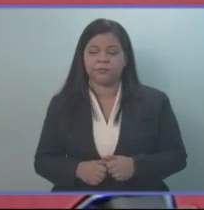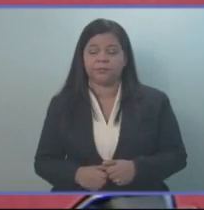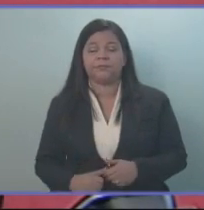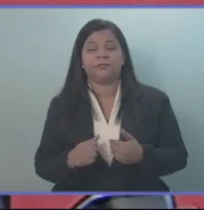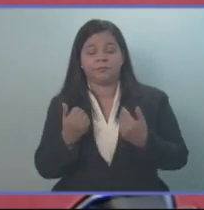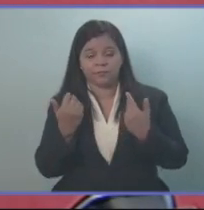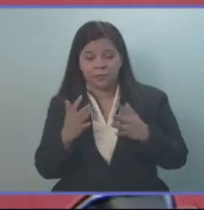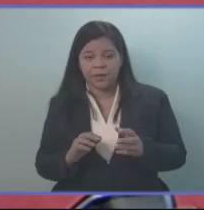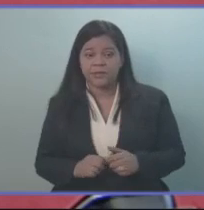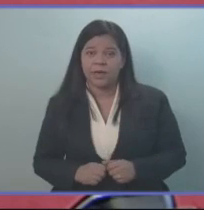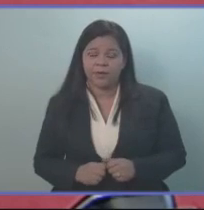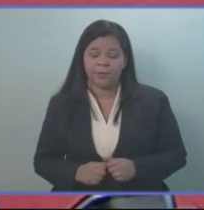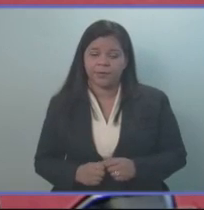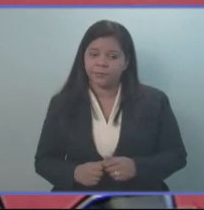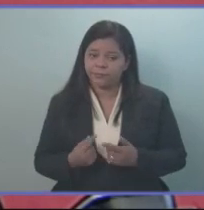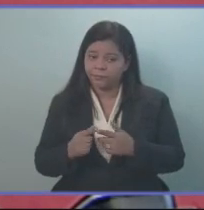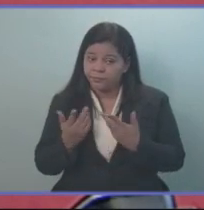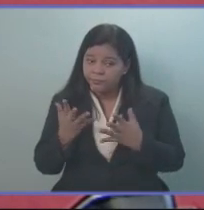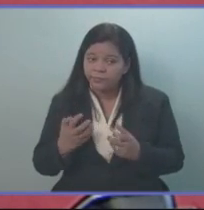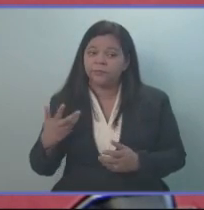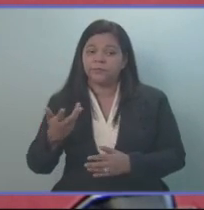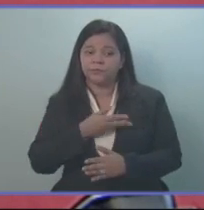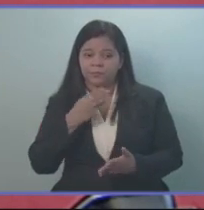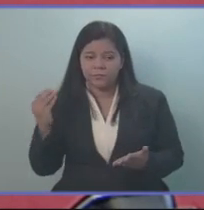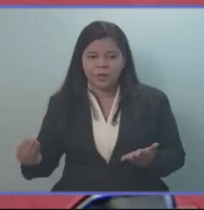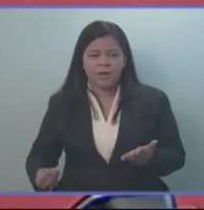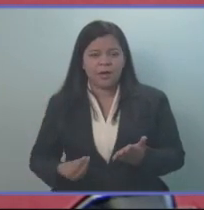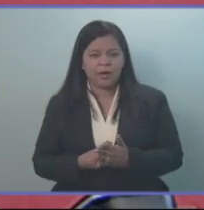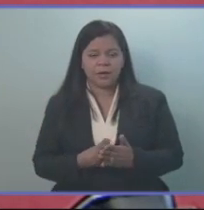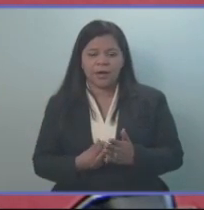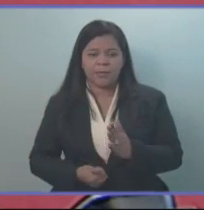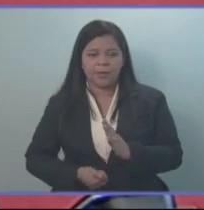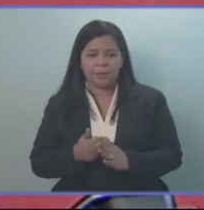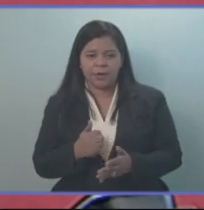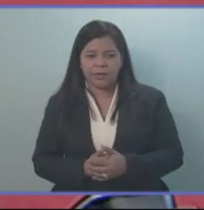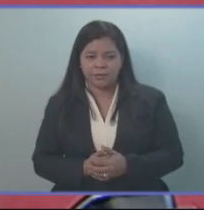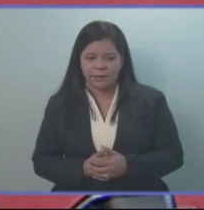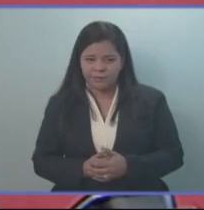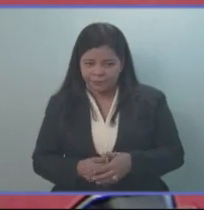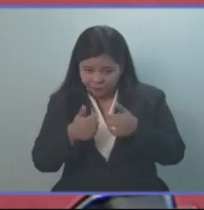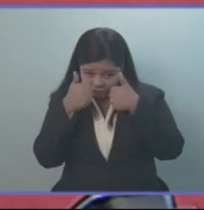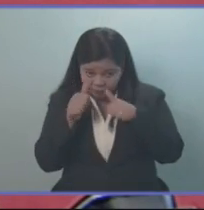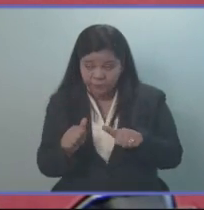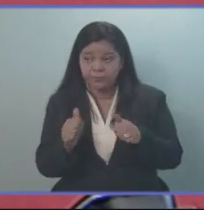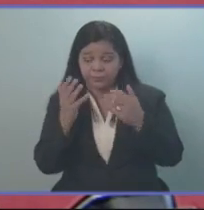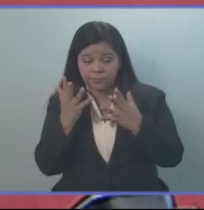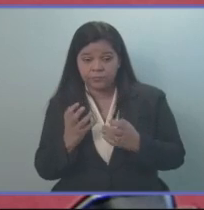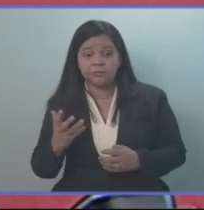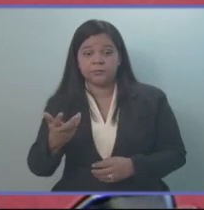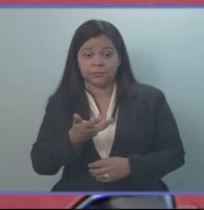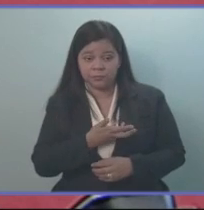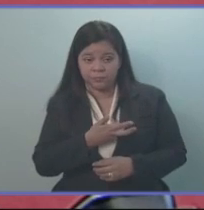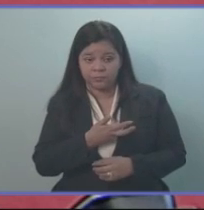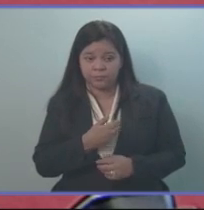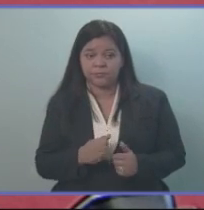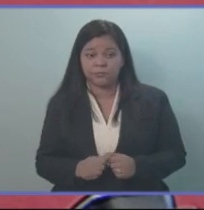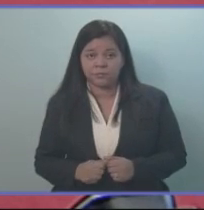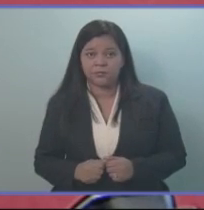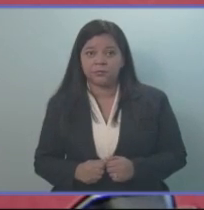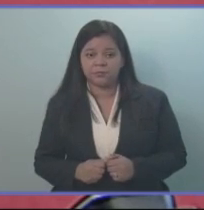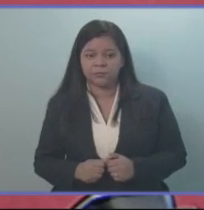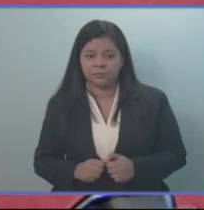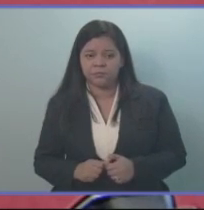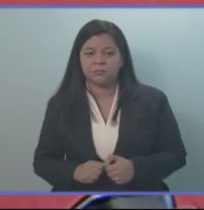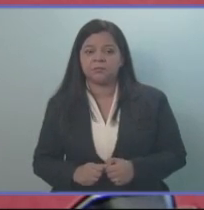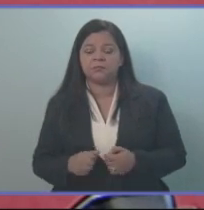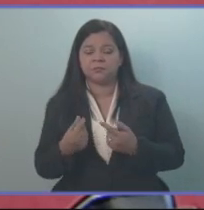para introducir dos dictámenes favorables. El primero, dictamen número 5, que contiene reformas a la